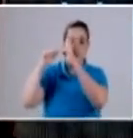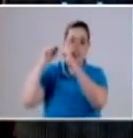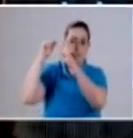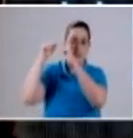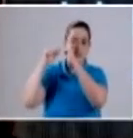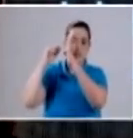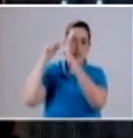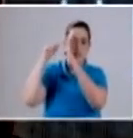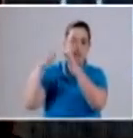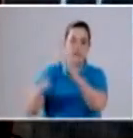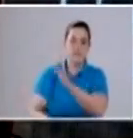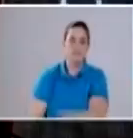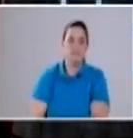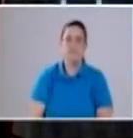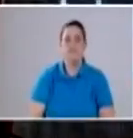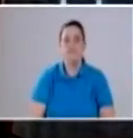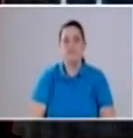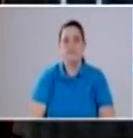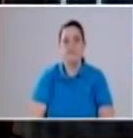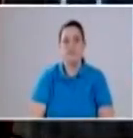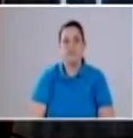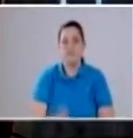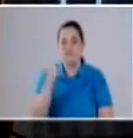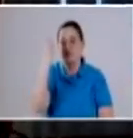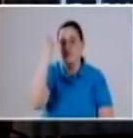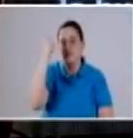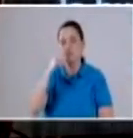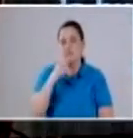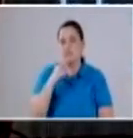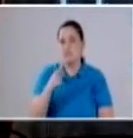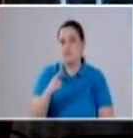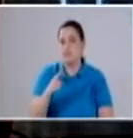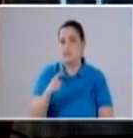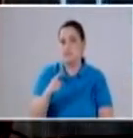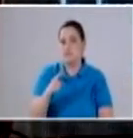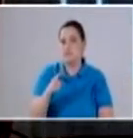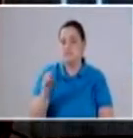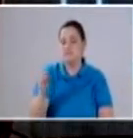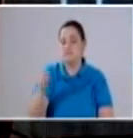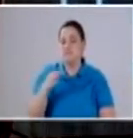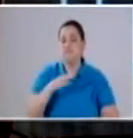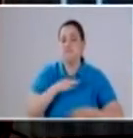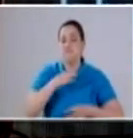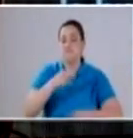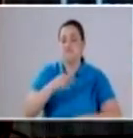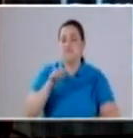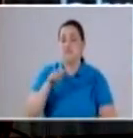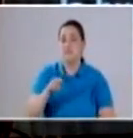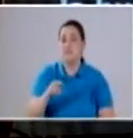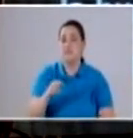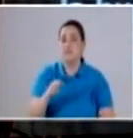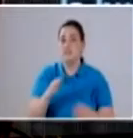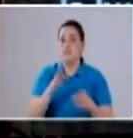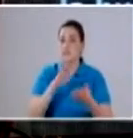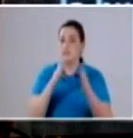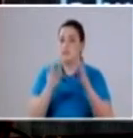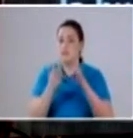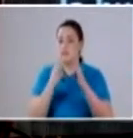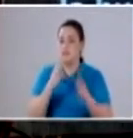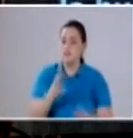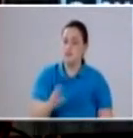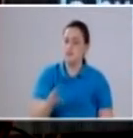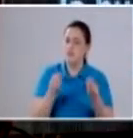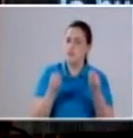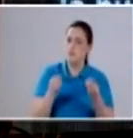Aún para ver una película. Discernir y decir, ah, qué interesante, ¿qué tiene? Esto se parece bastante a tal y tal